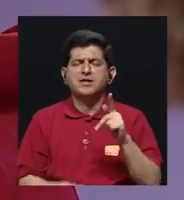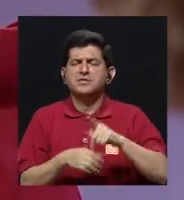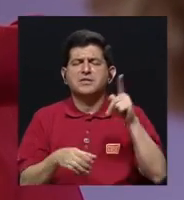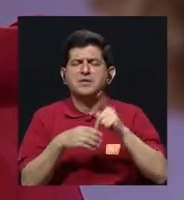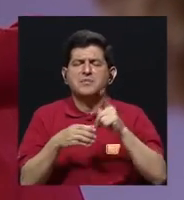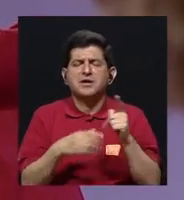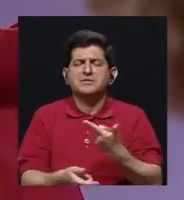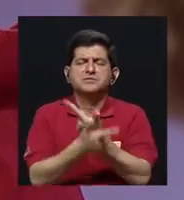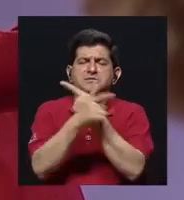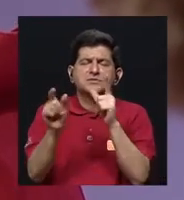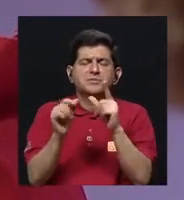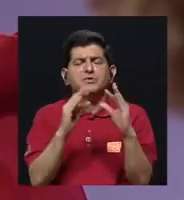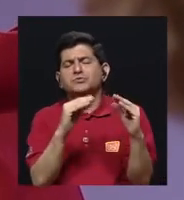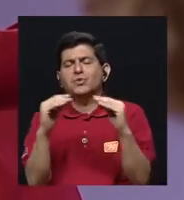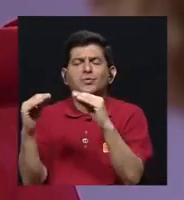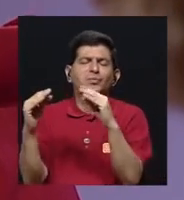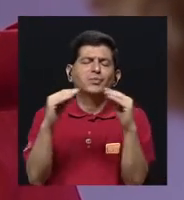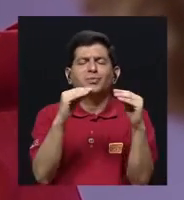tertulia,